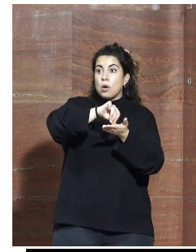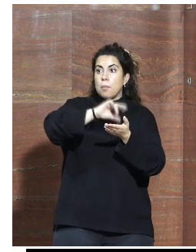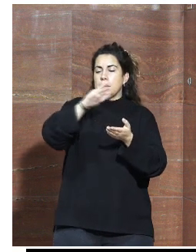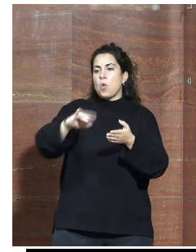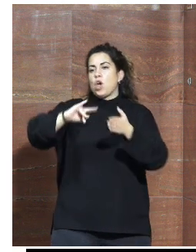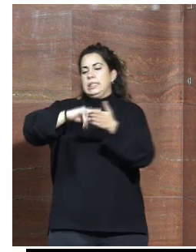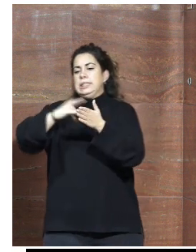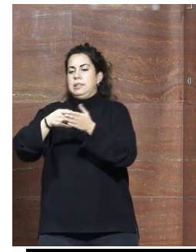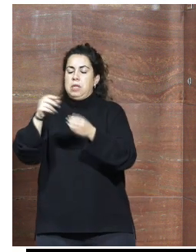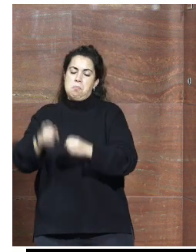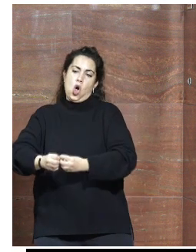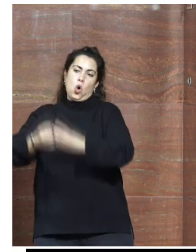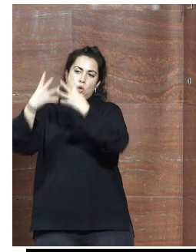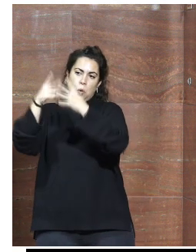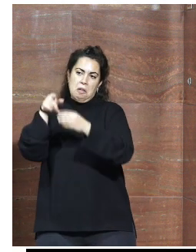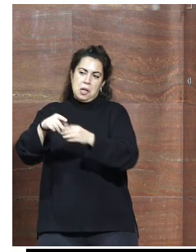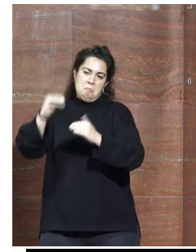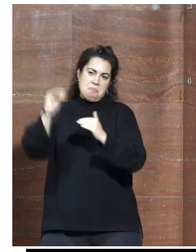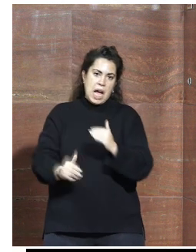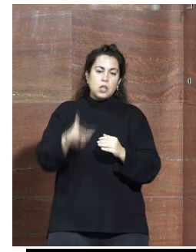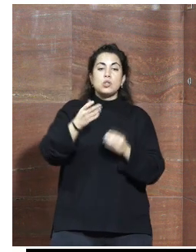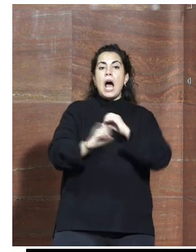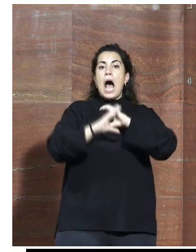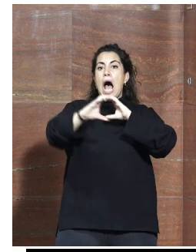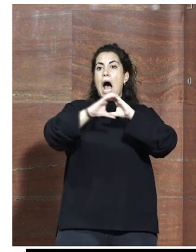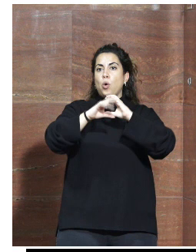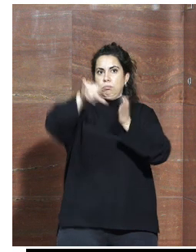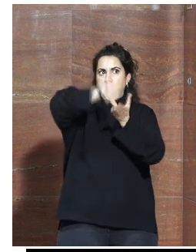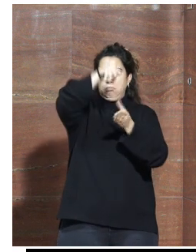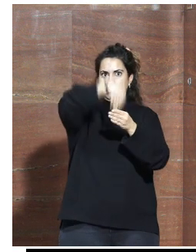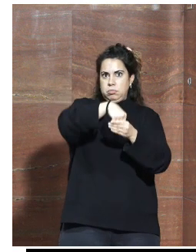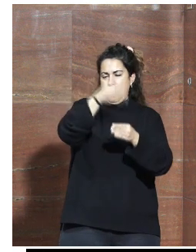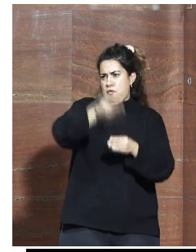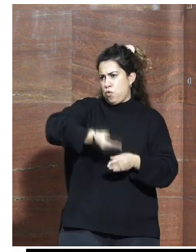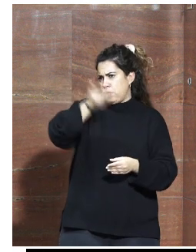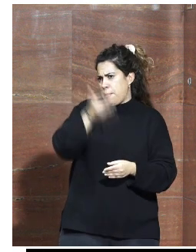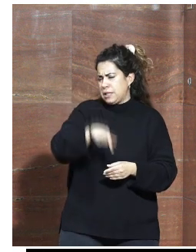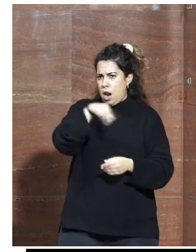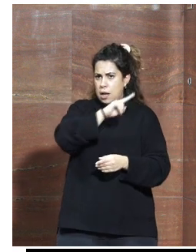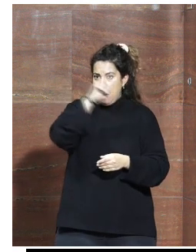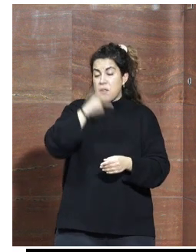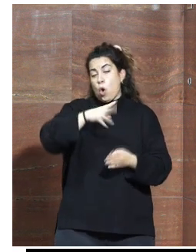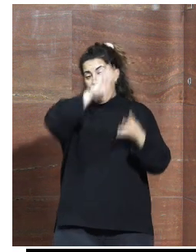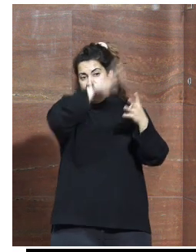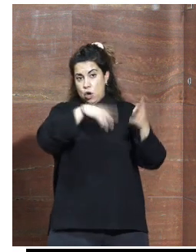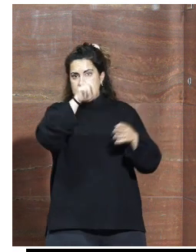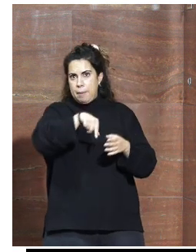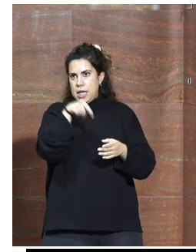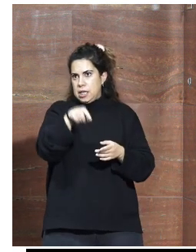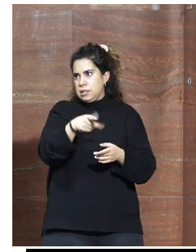sistema construido. El autobús urbano, otro elemento fundamental. O sea, Madrid es algo, bueno, Madrid y Barcelona es